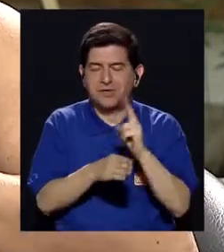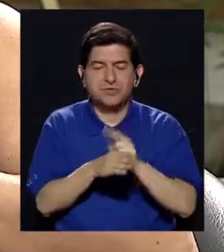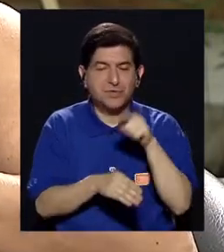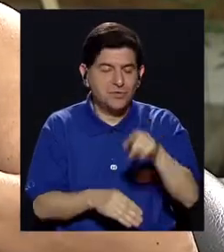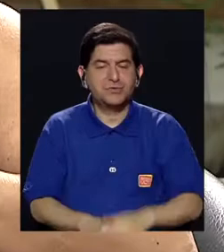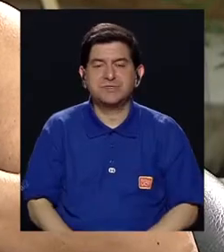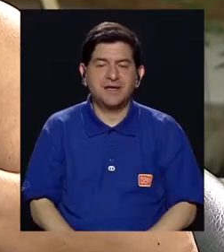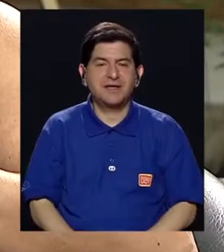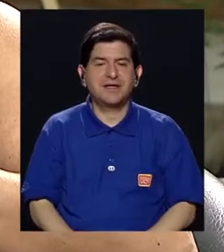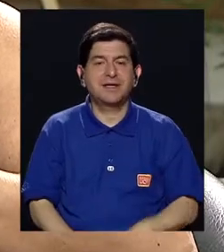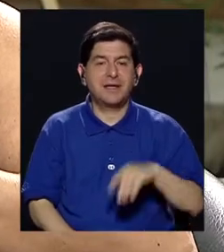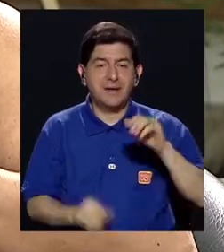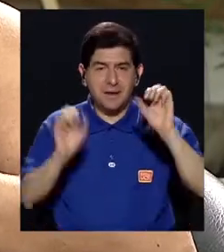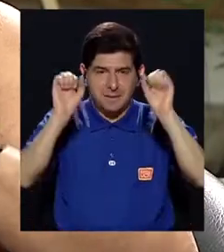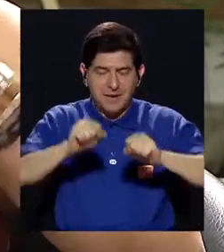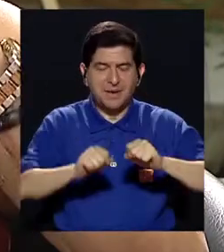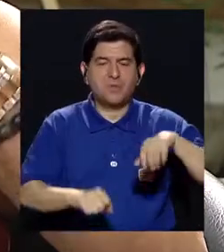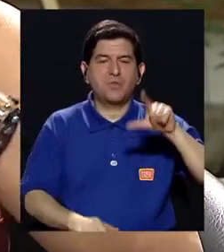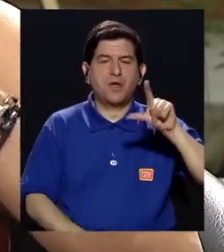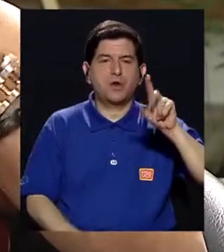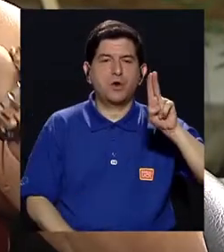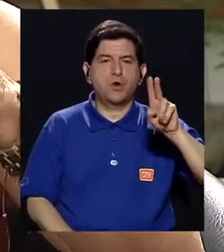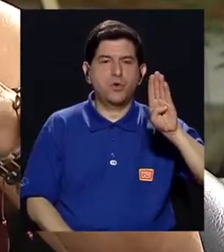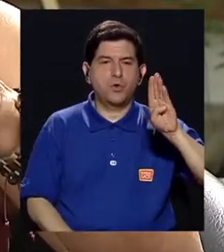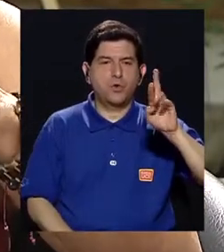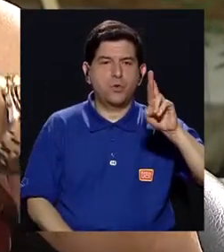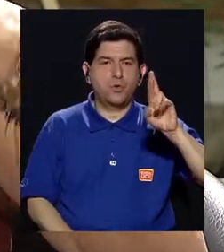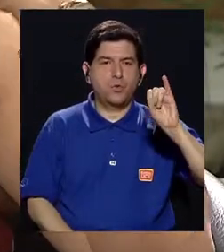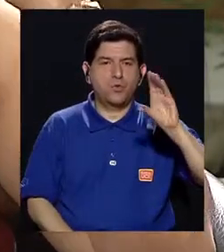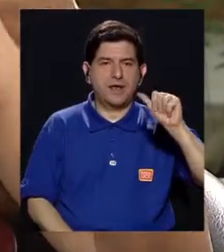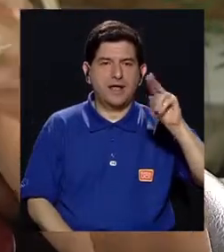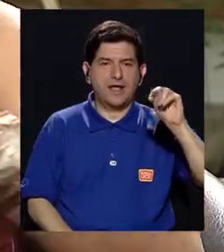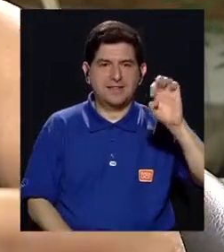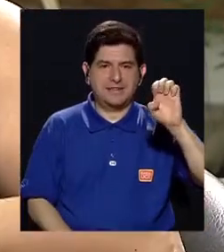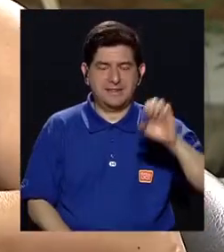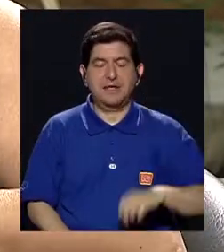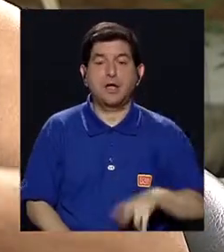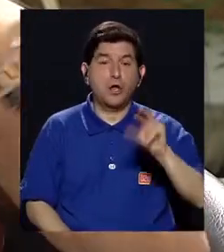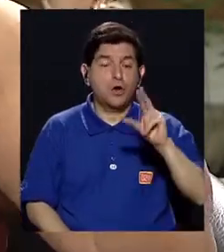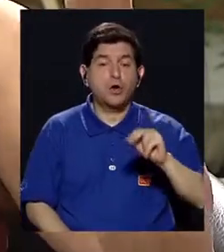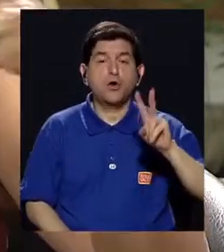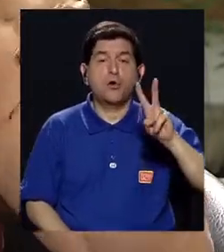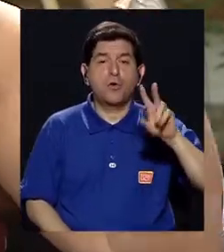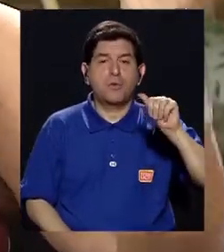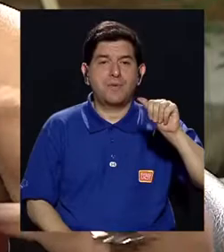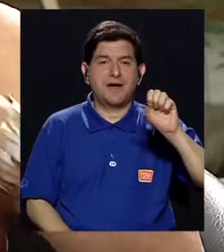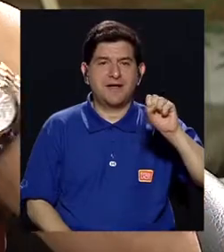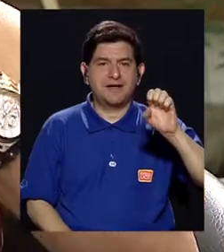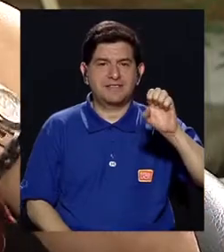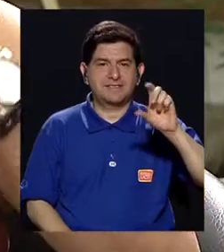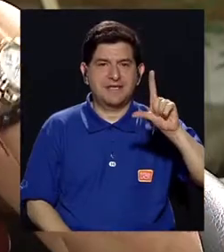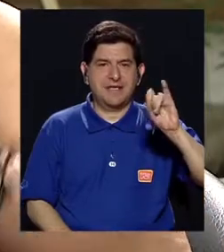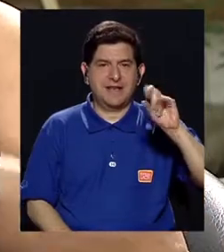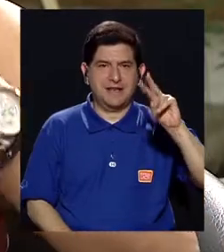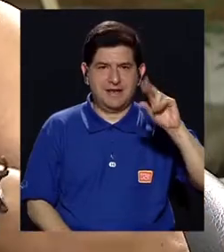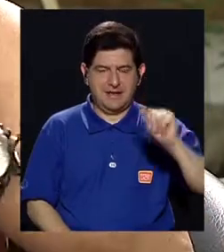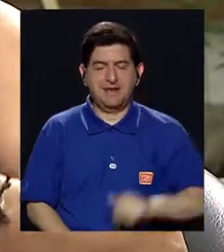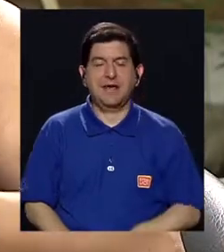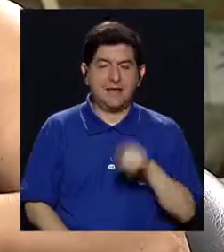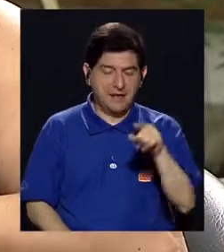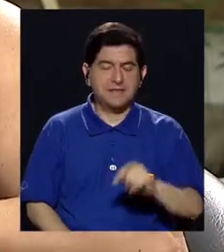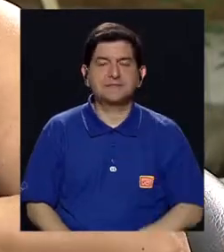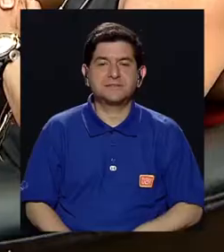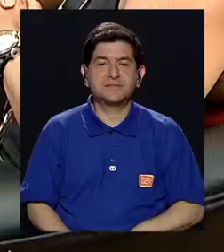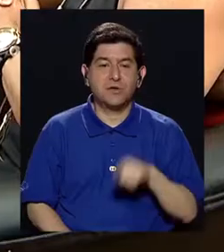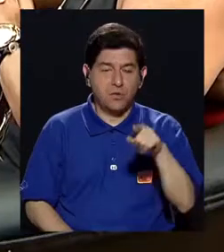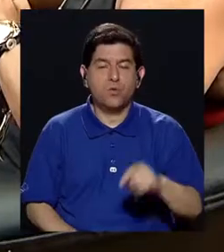usando lubricante para el condón. Y no es cualquier lubricante, no es vaselina, ¿verdad? De que aproveché la vaselina al pelo, es lubricante a base de